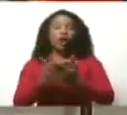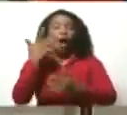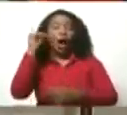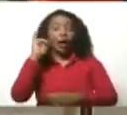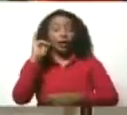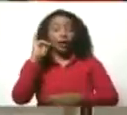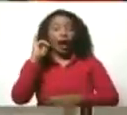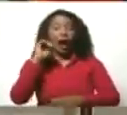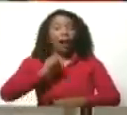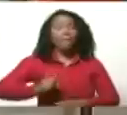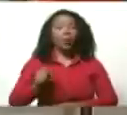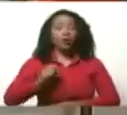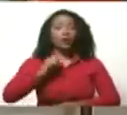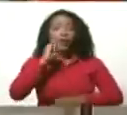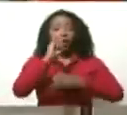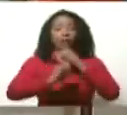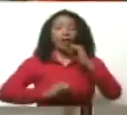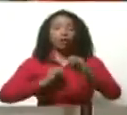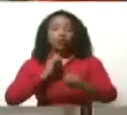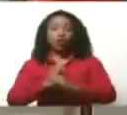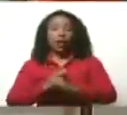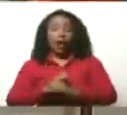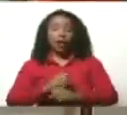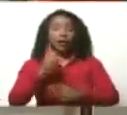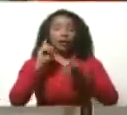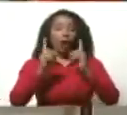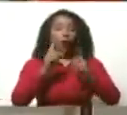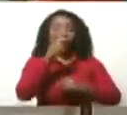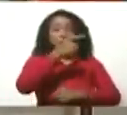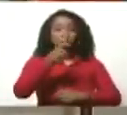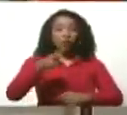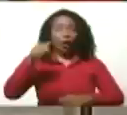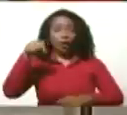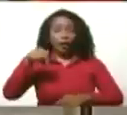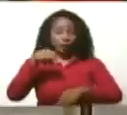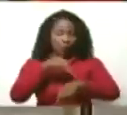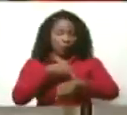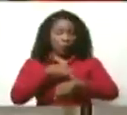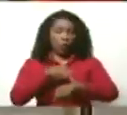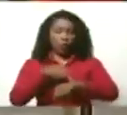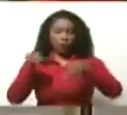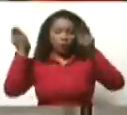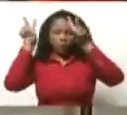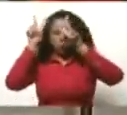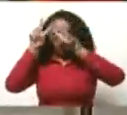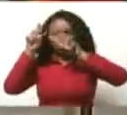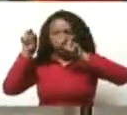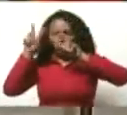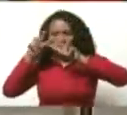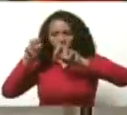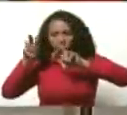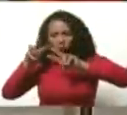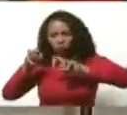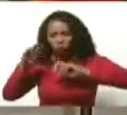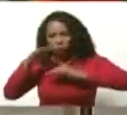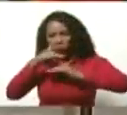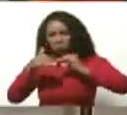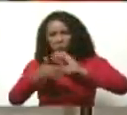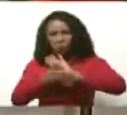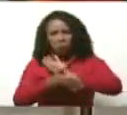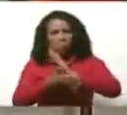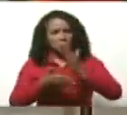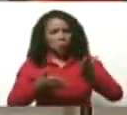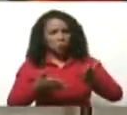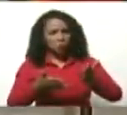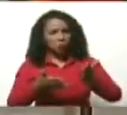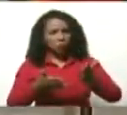Interpol y sujetos que están en este momento siendo investigados bajo